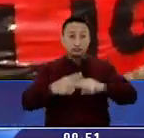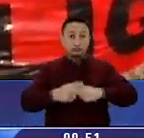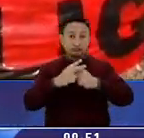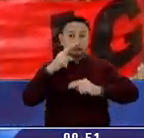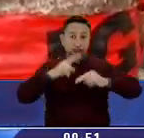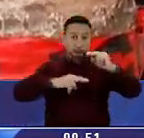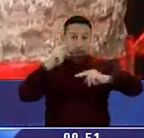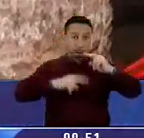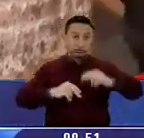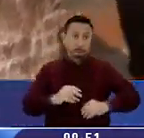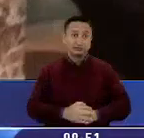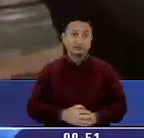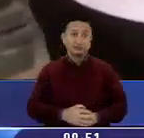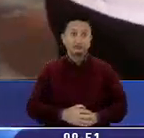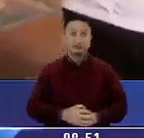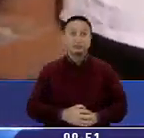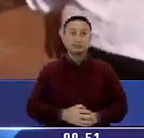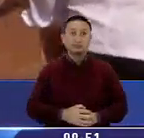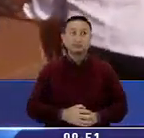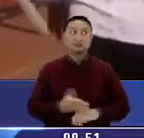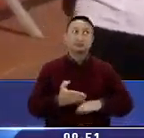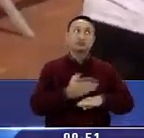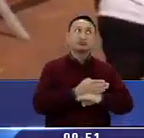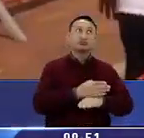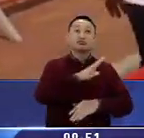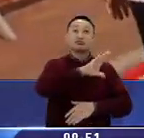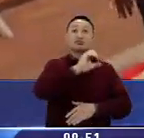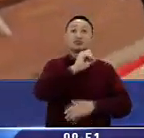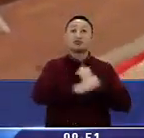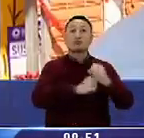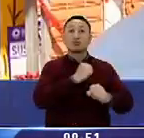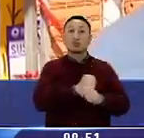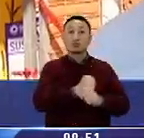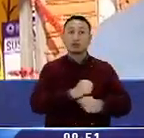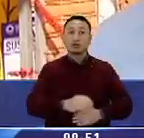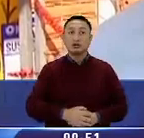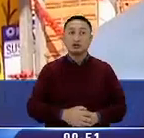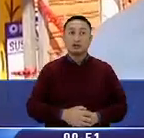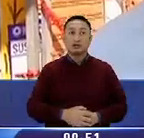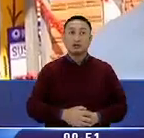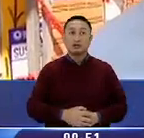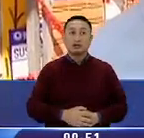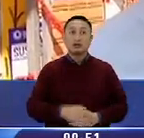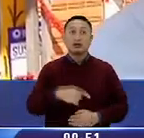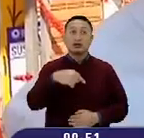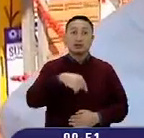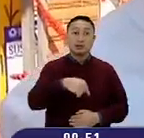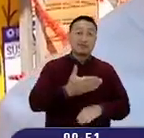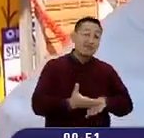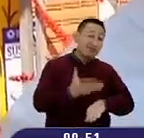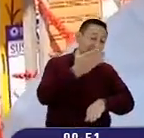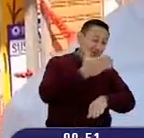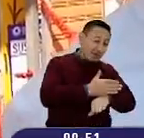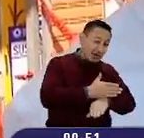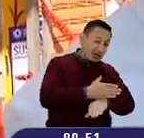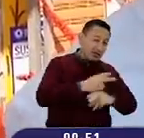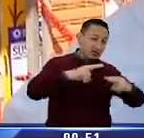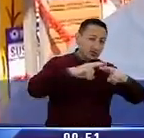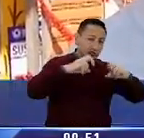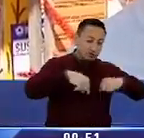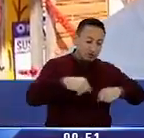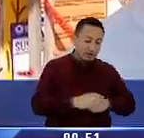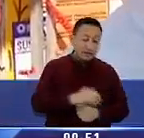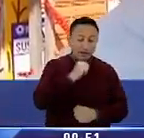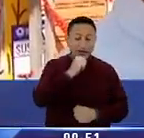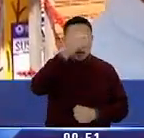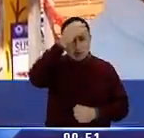la edificación. Hace más de 50 años. Se trabajó con el estado del arte de aquella época. Muchos conceptos no se conocían en